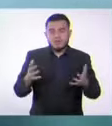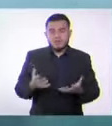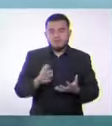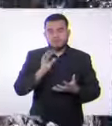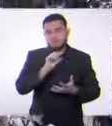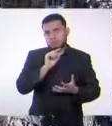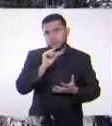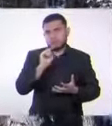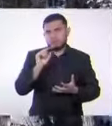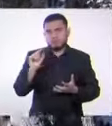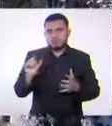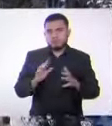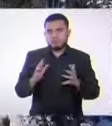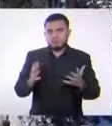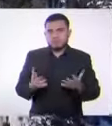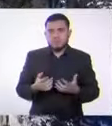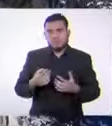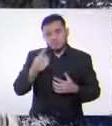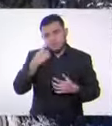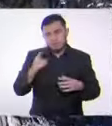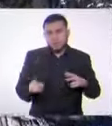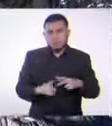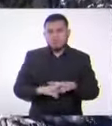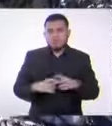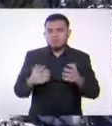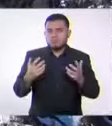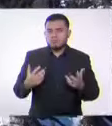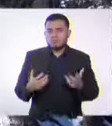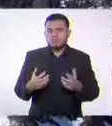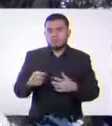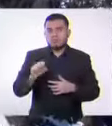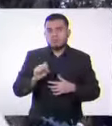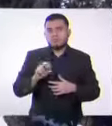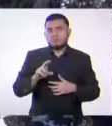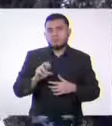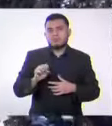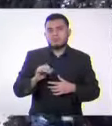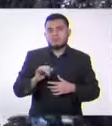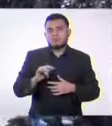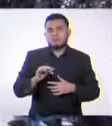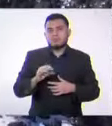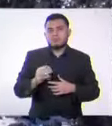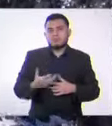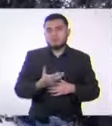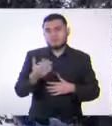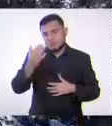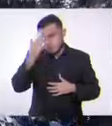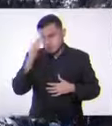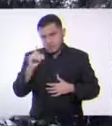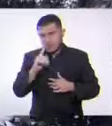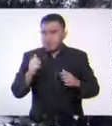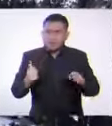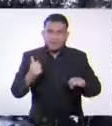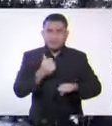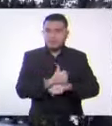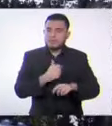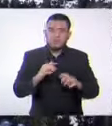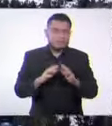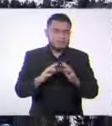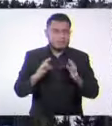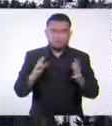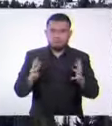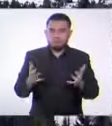sustancias. Hoy en día, sabemos que el agua no es la sustancia fundamental del universo,